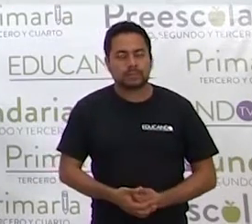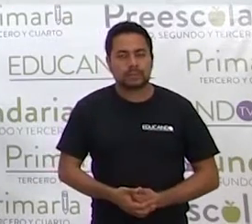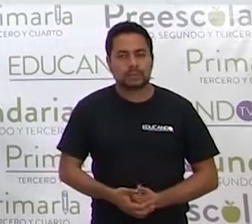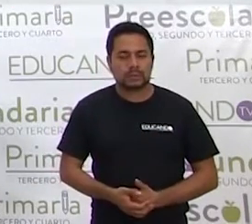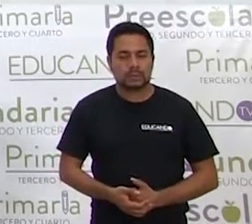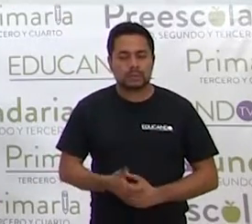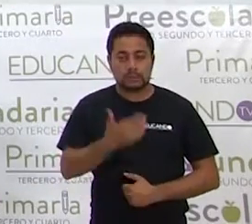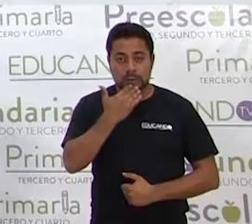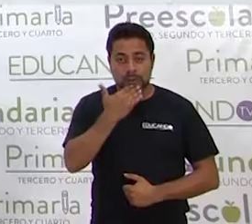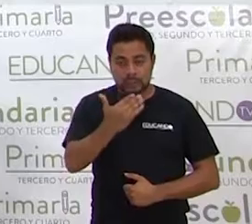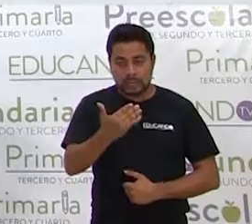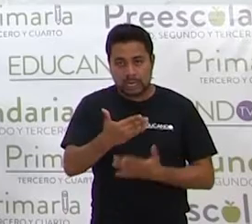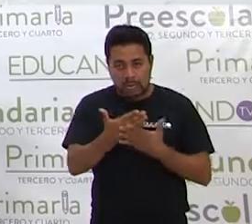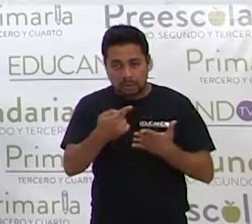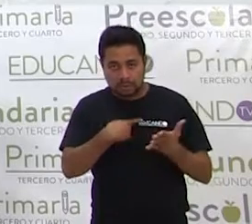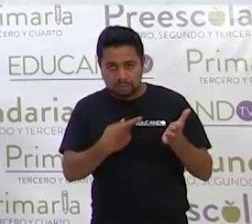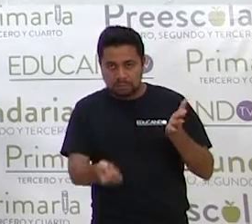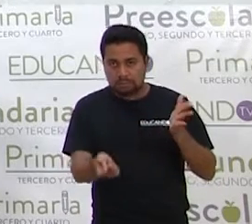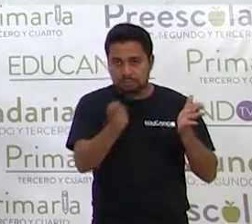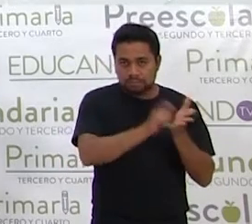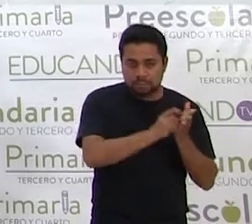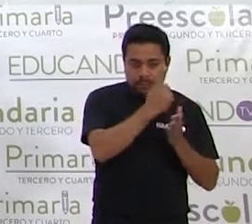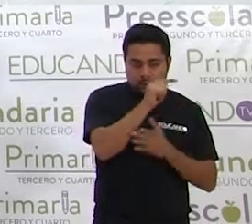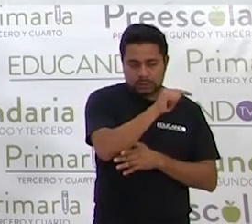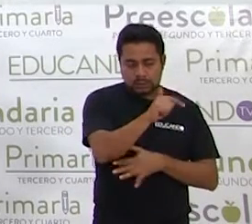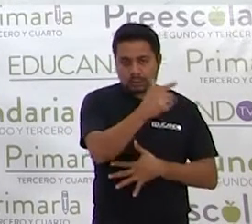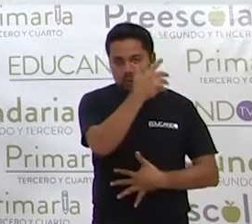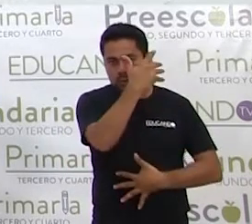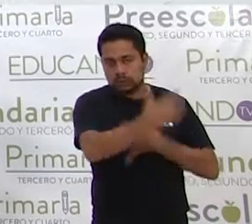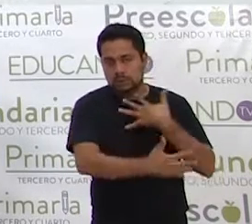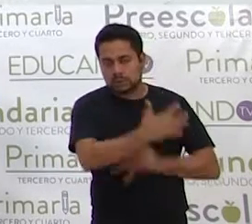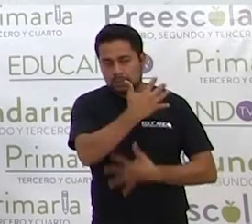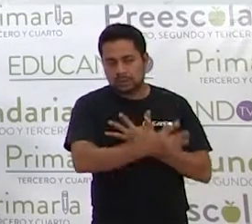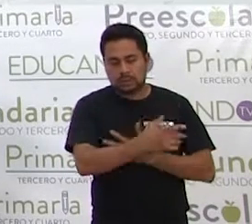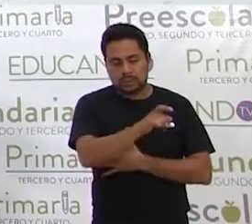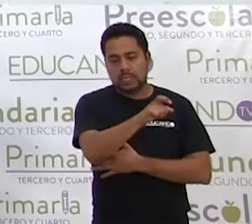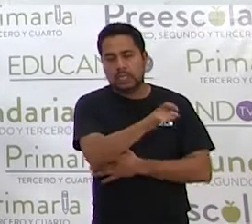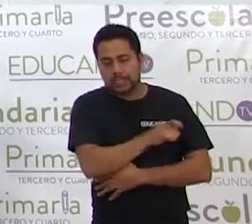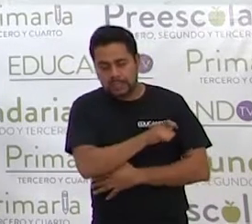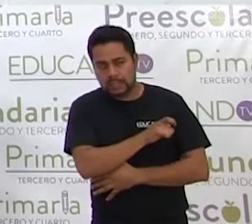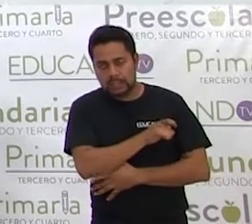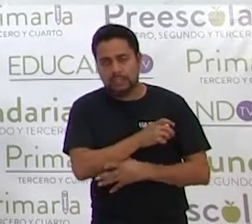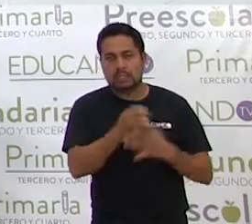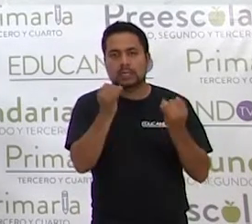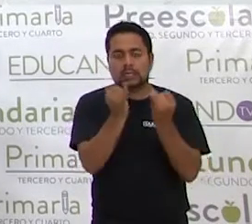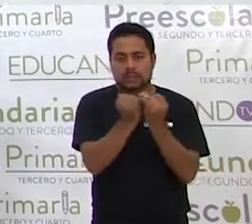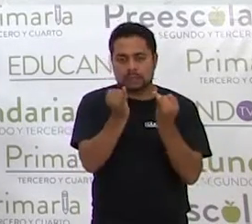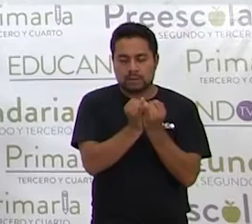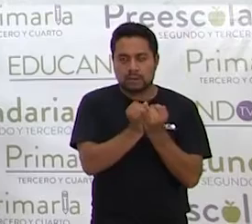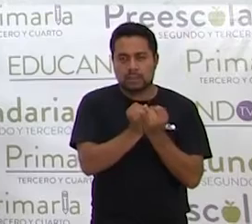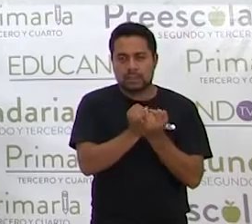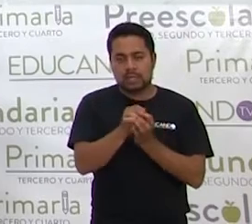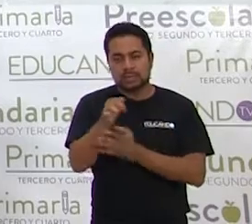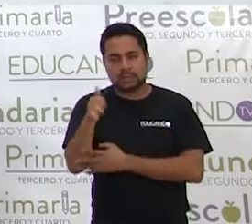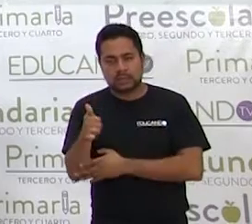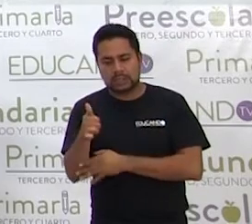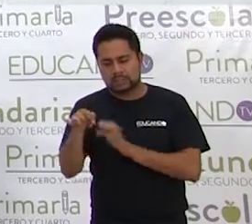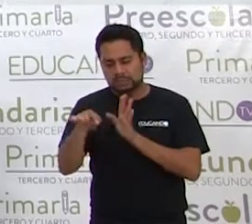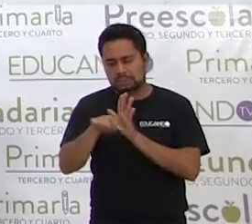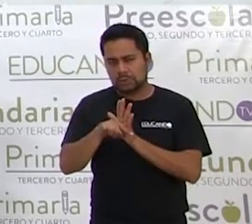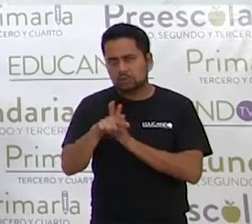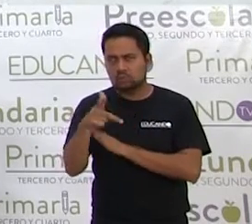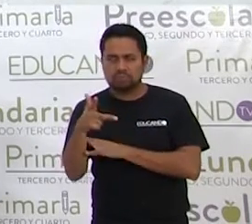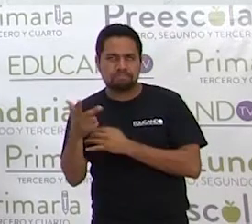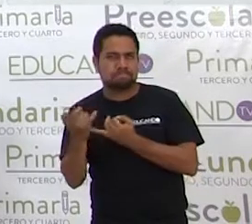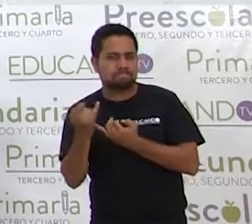aquí vamos a poner un 15 a vos de x igual a 6 menos 8